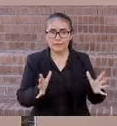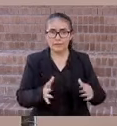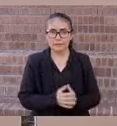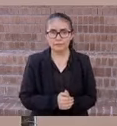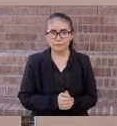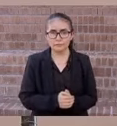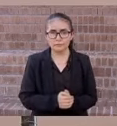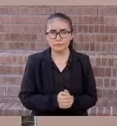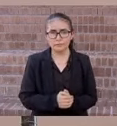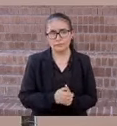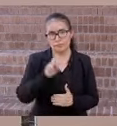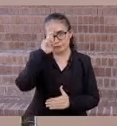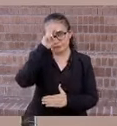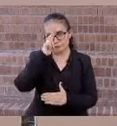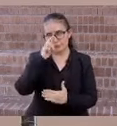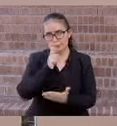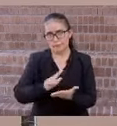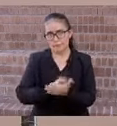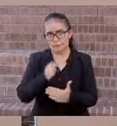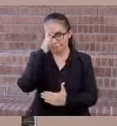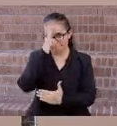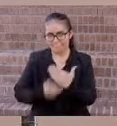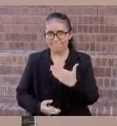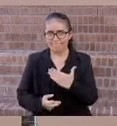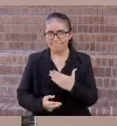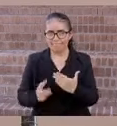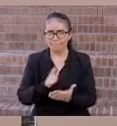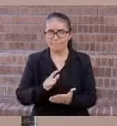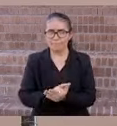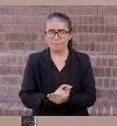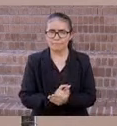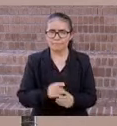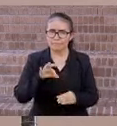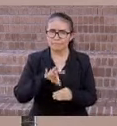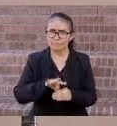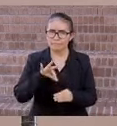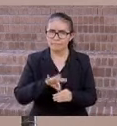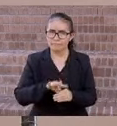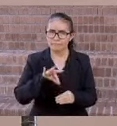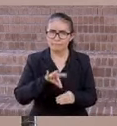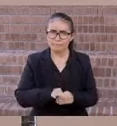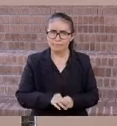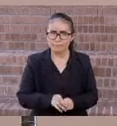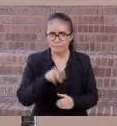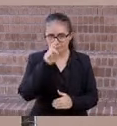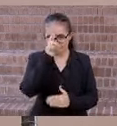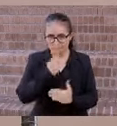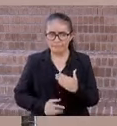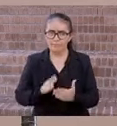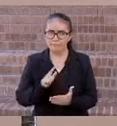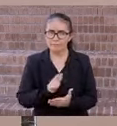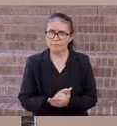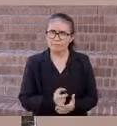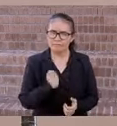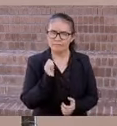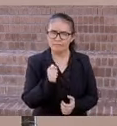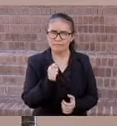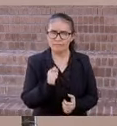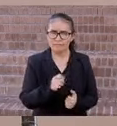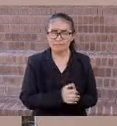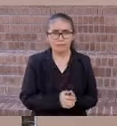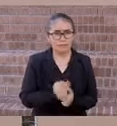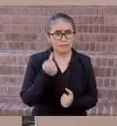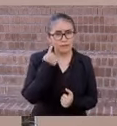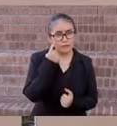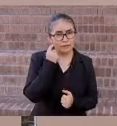delito grave el fraude electoral es decir el